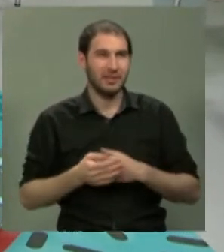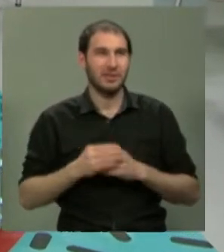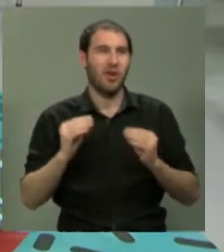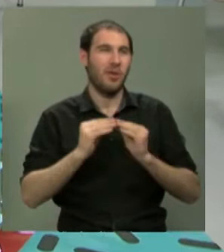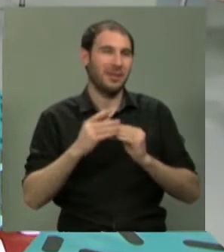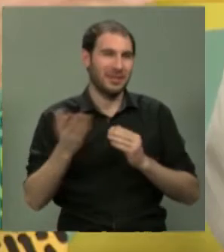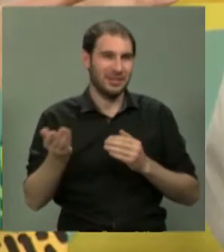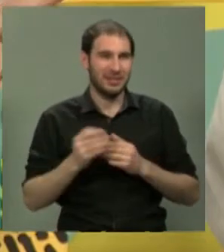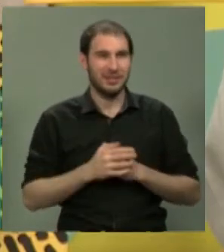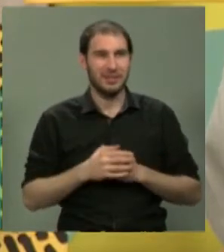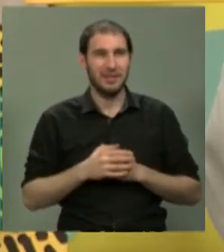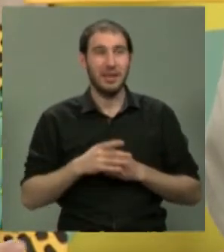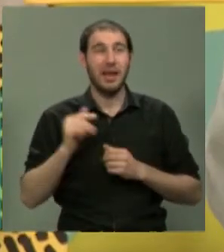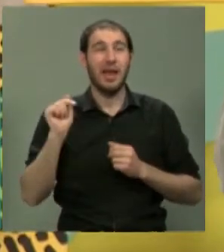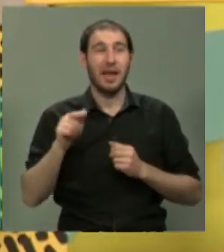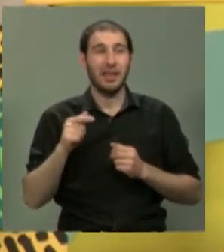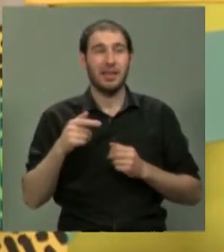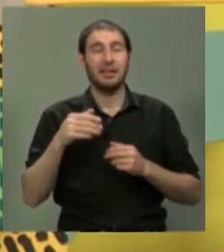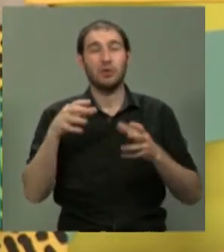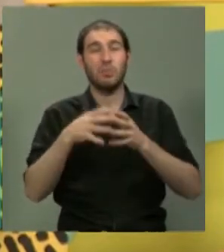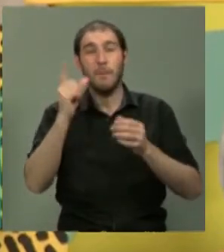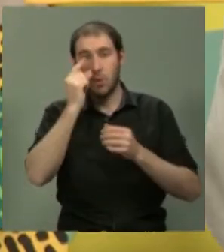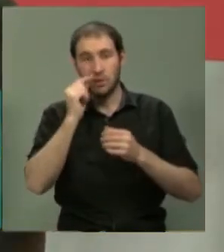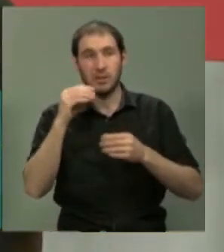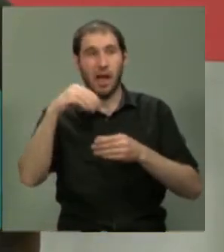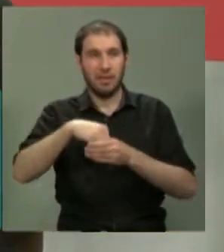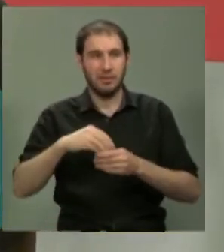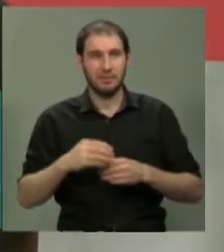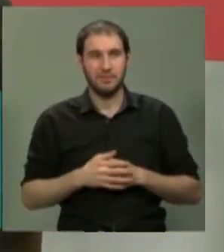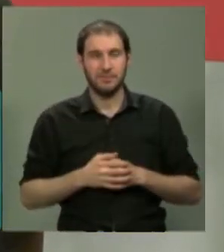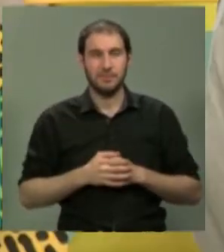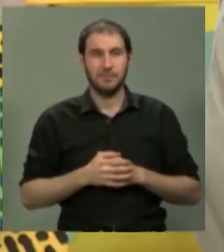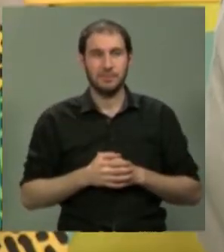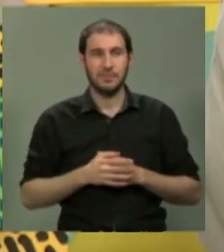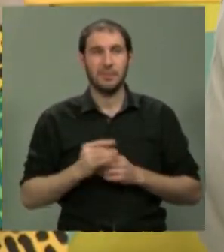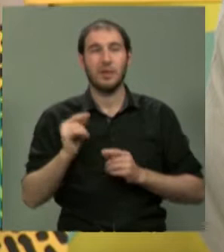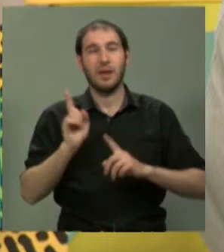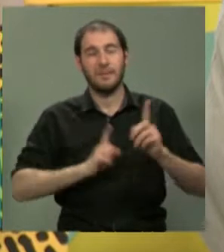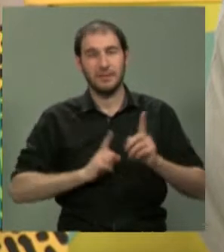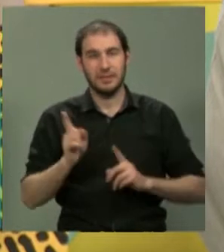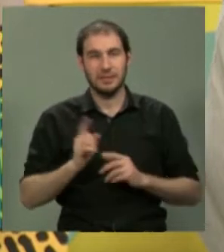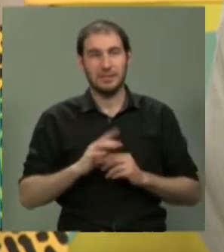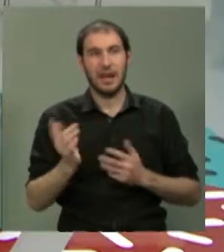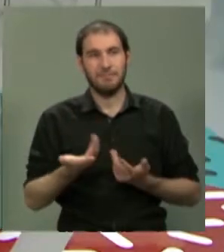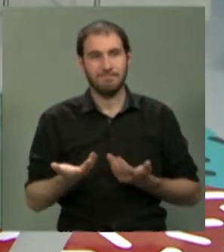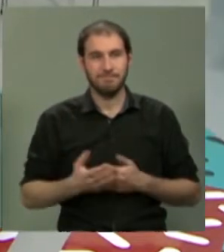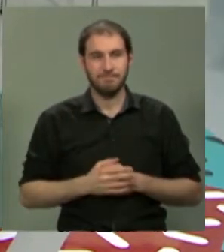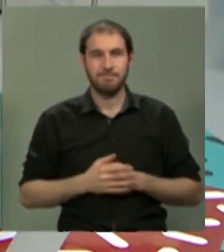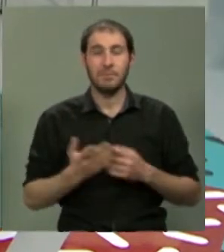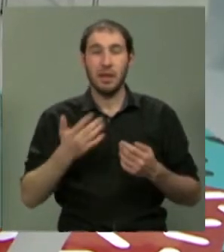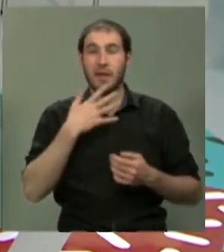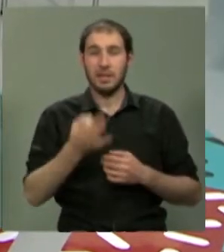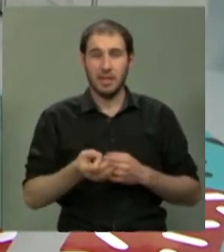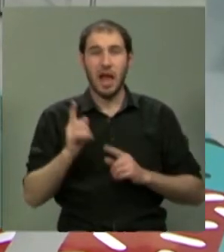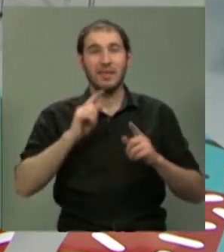No, por los sectores políticos donde estamos parados. Está claro. Es por ahí raro. Pero es cierto que